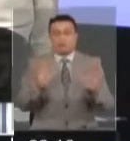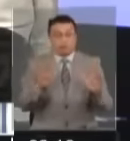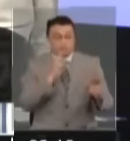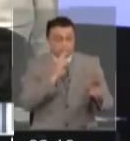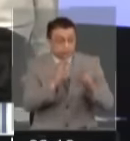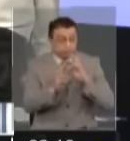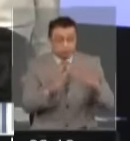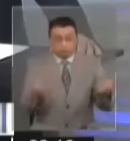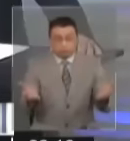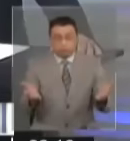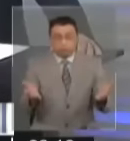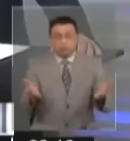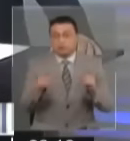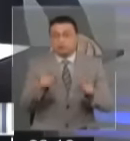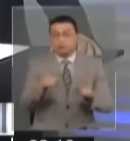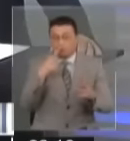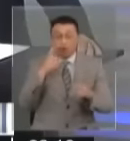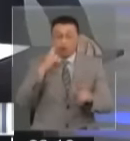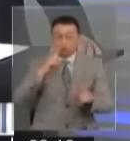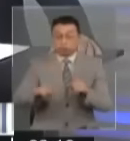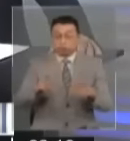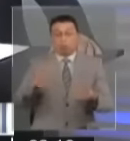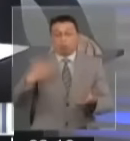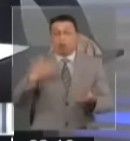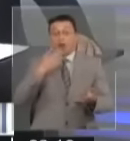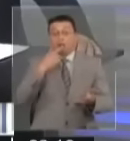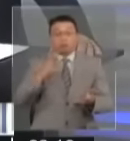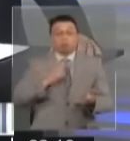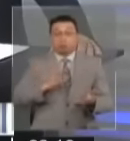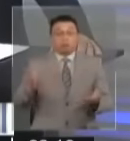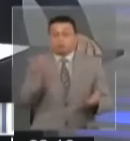un contexto que se ha desconocido. Okay. Por tanto, nosotros,